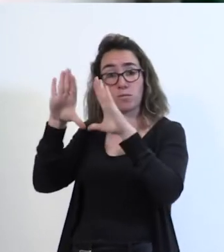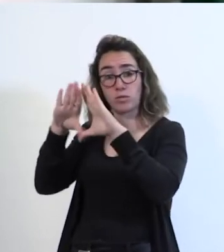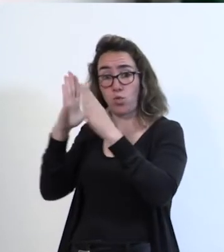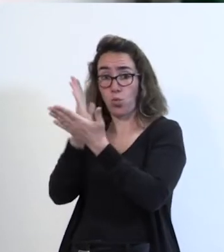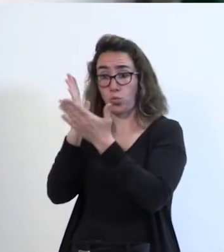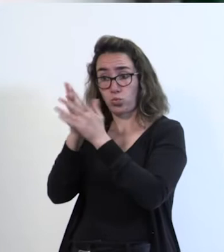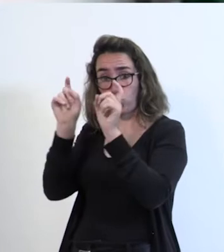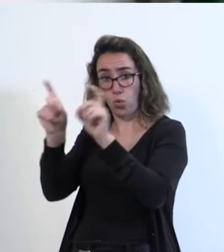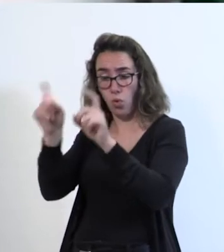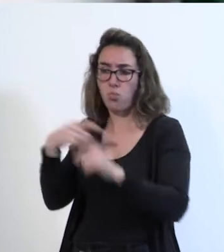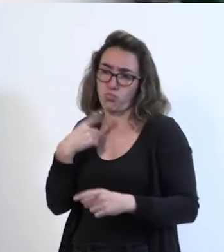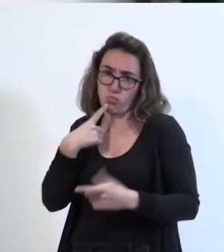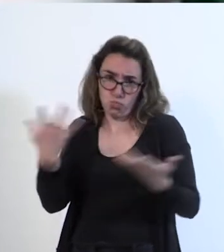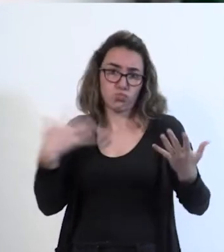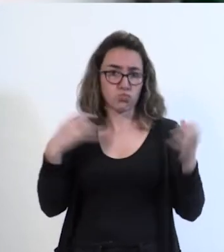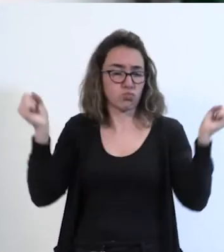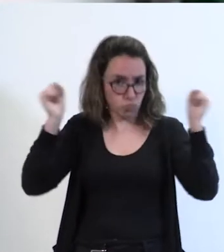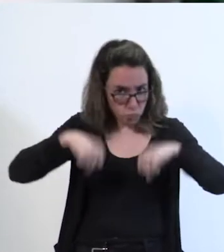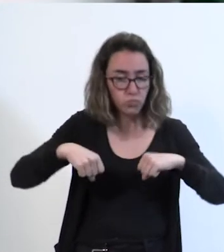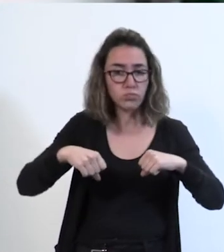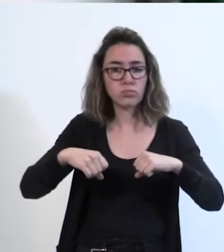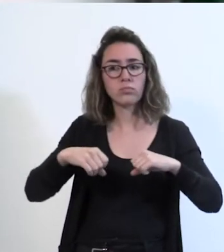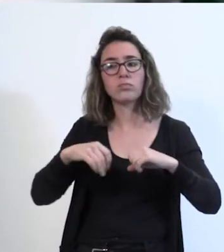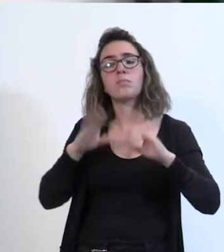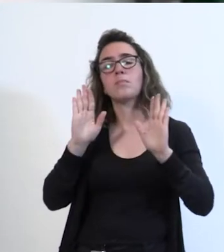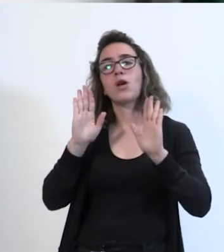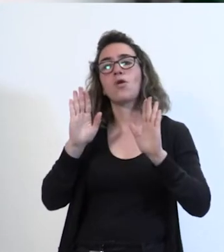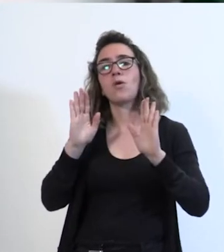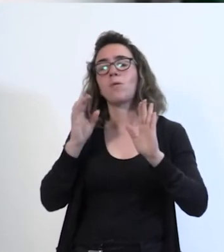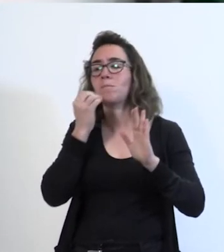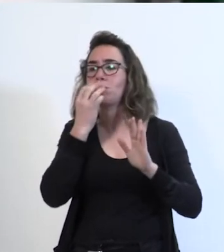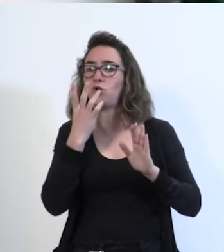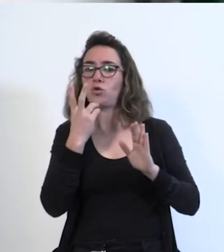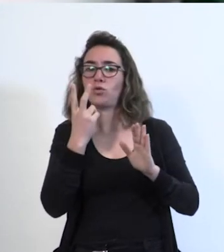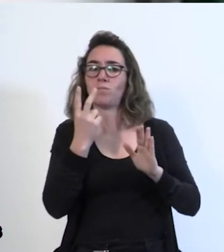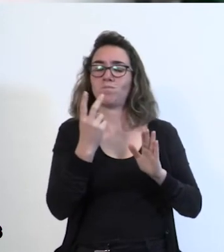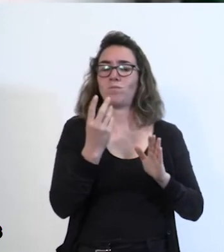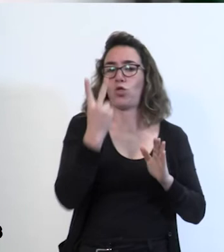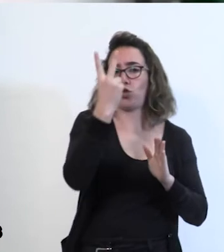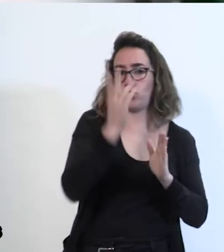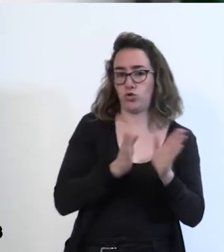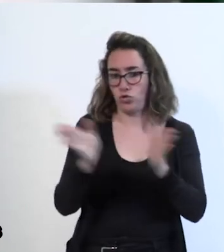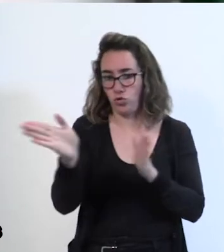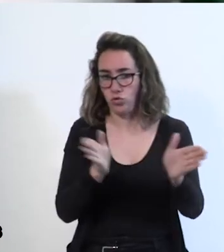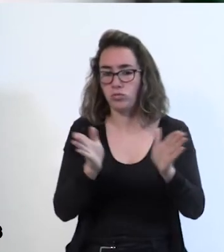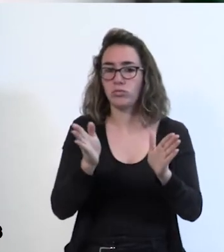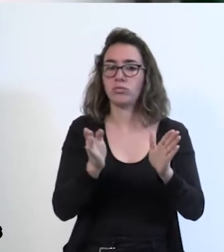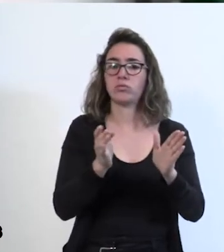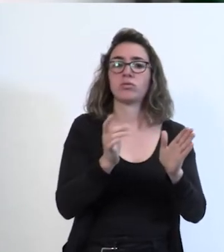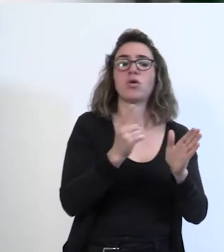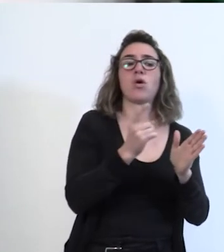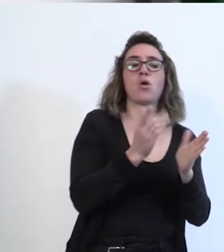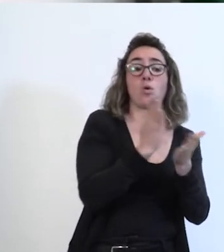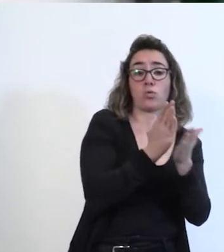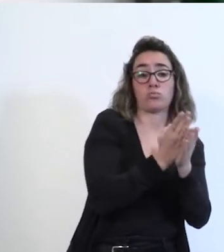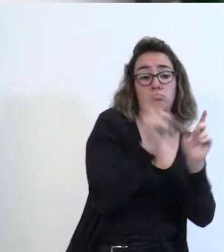feminismos, yo les dije, sí, con gusto, pero ¿por qué no lo hacemos en Doble Villa? O sea, hacemos unas sesiones